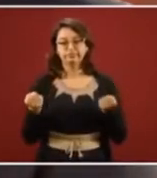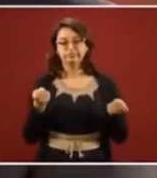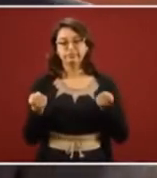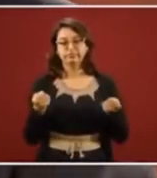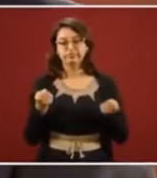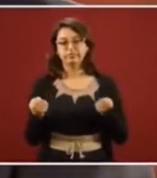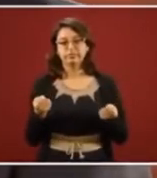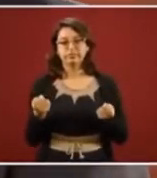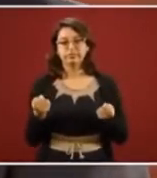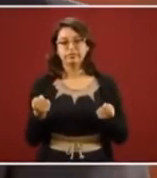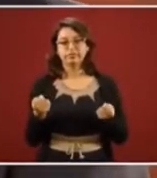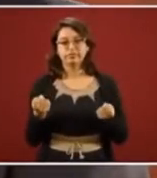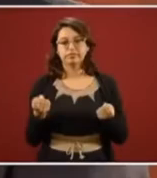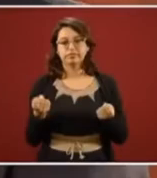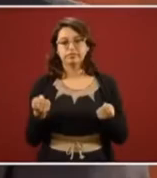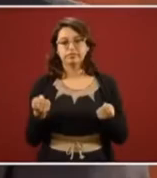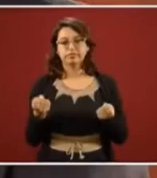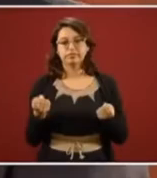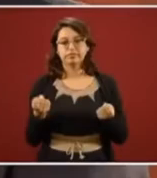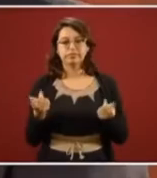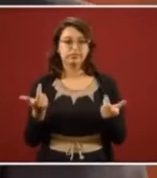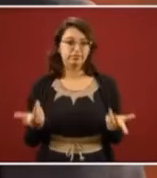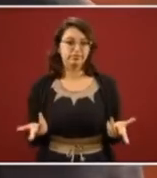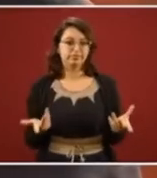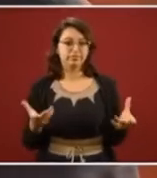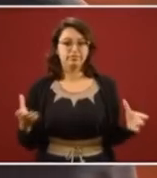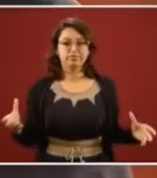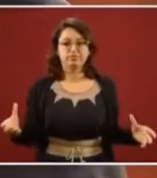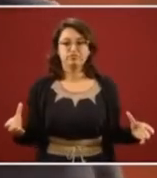creo en el frío